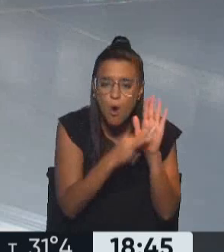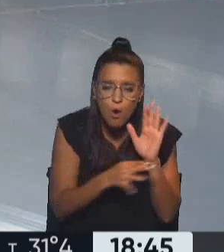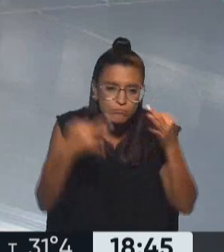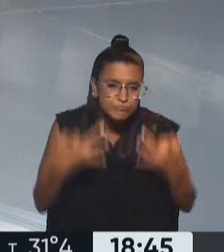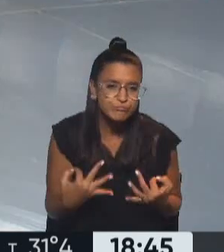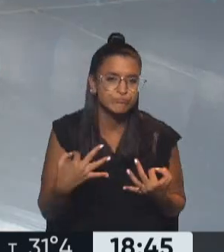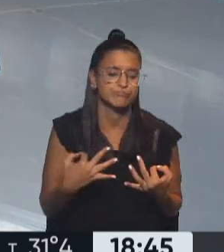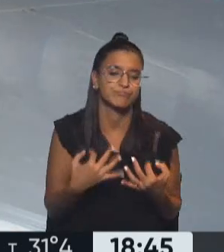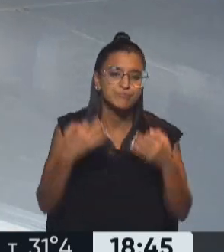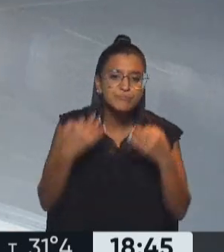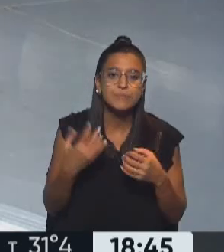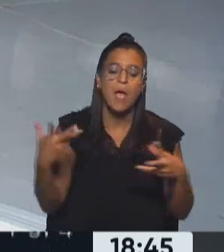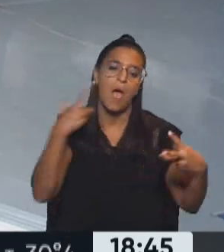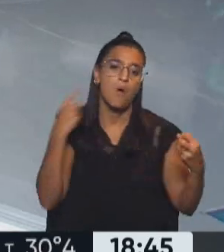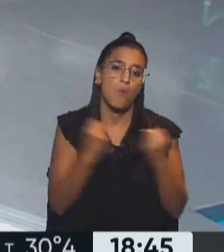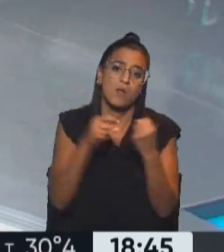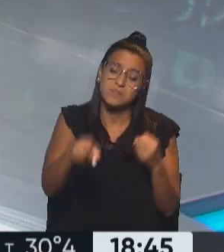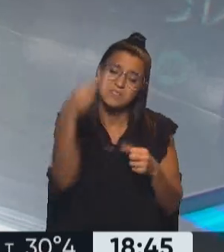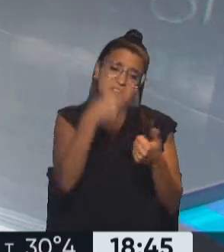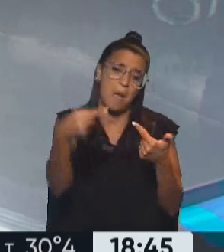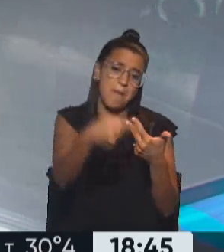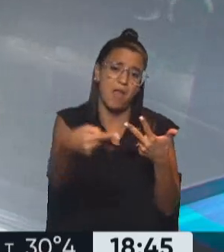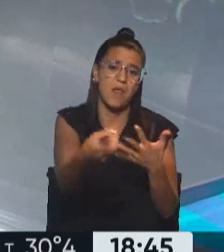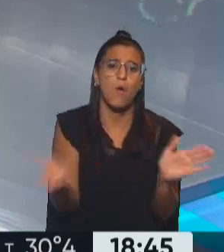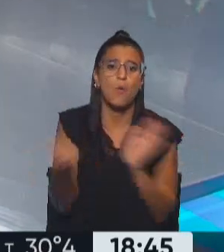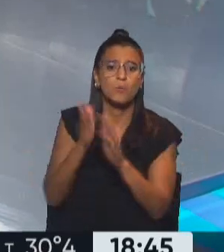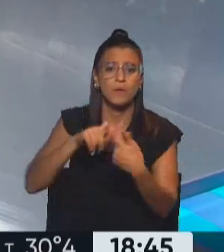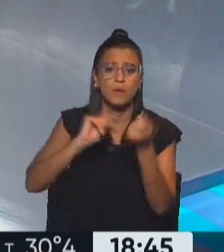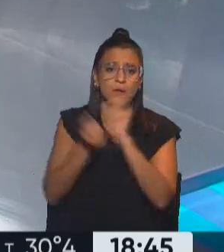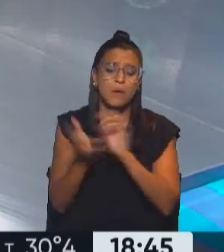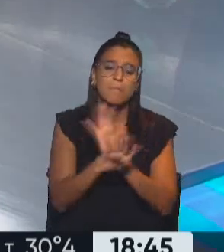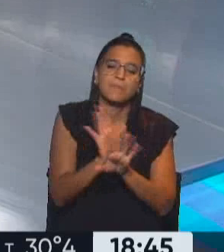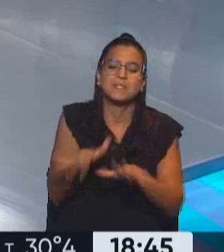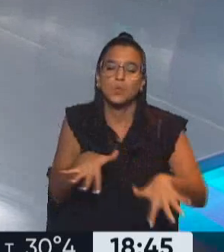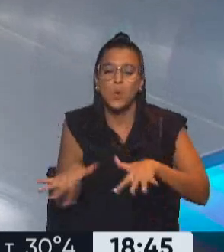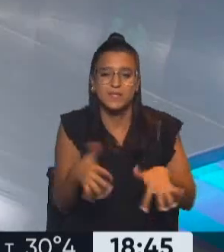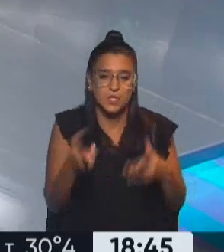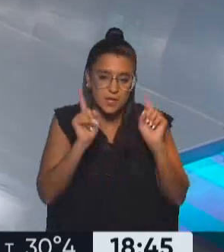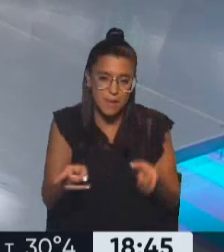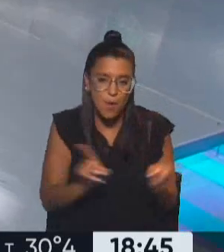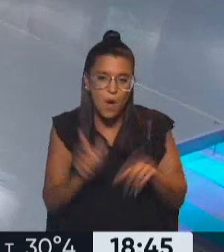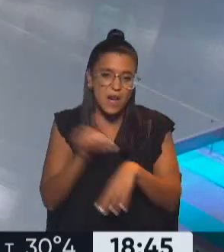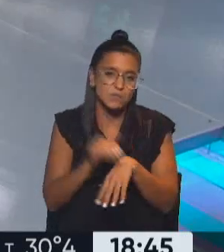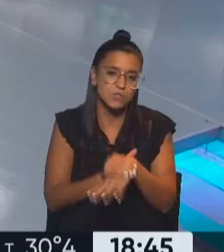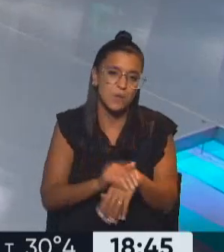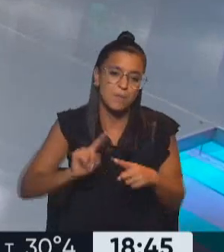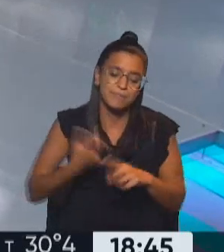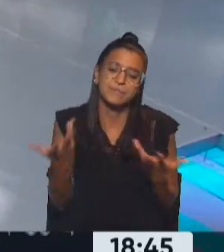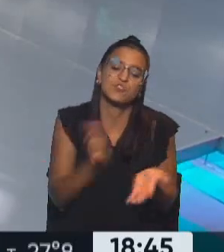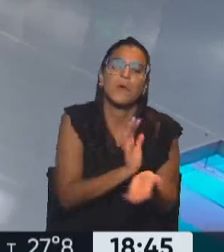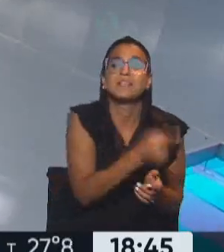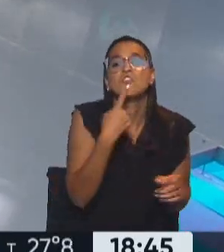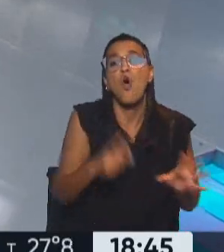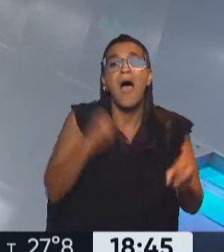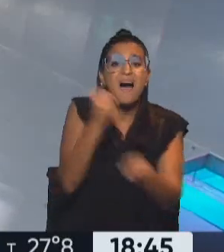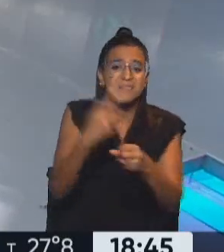fina definitiva del acuerdo. Eso va a llevar semanas, así que Juntos por el Cambio, para gambetear la situación, sobre todo también alguna responsabilidad política, se va a agarrar de esto. Va a decir,